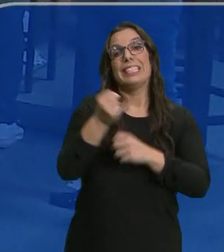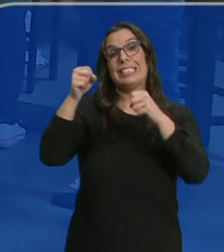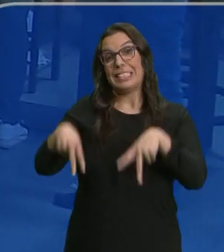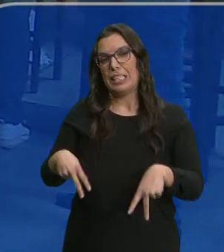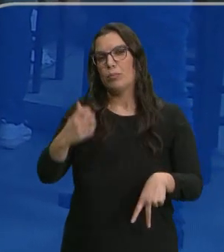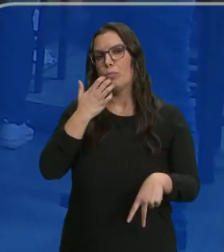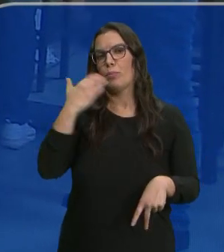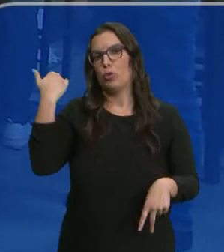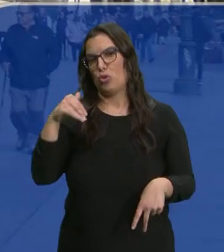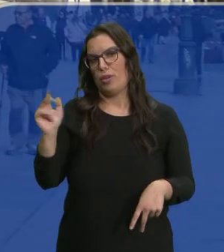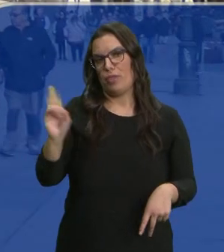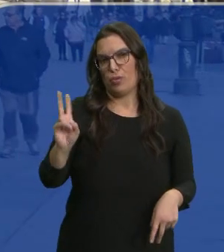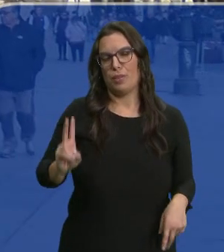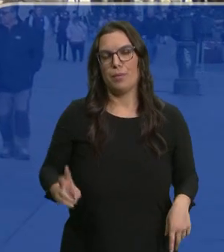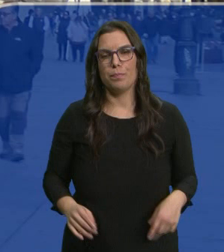Valladolid.